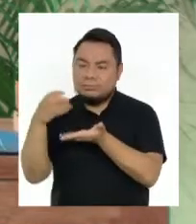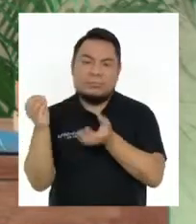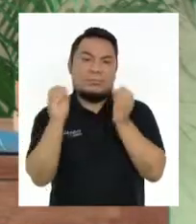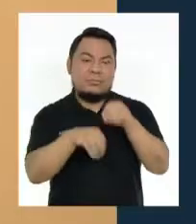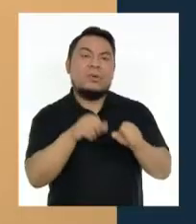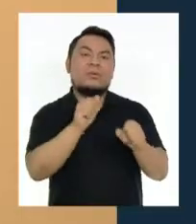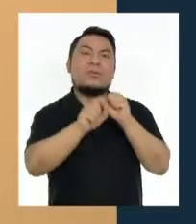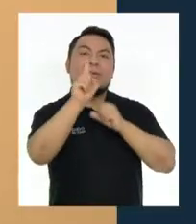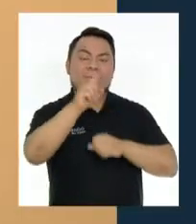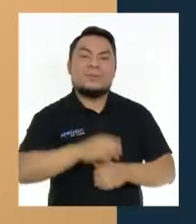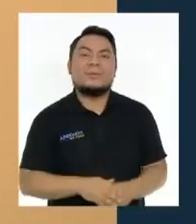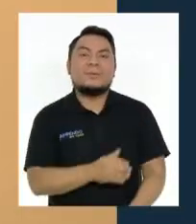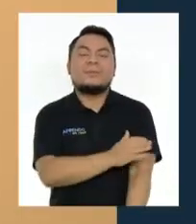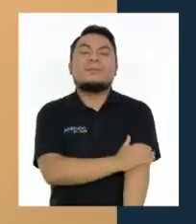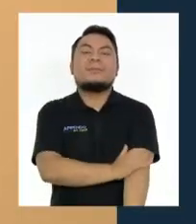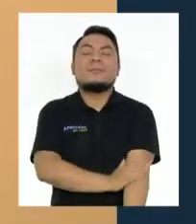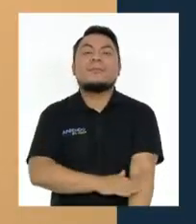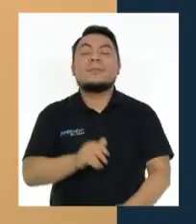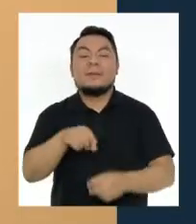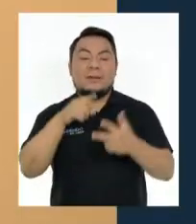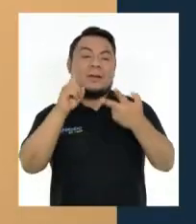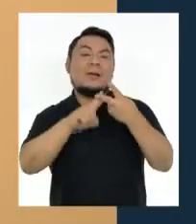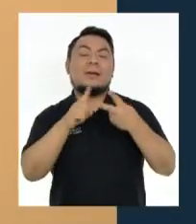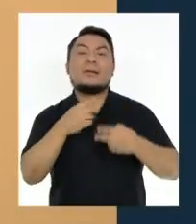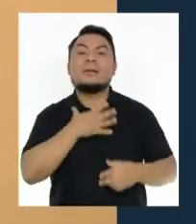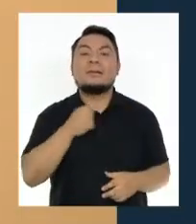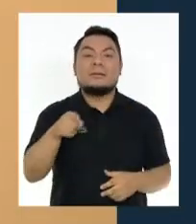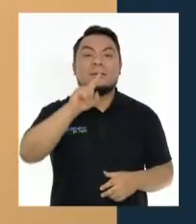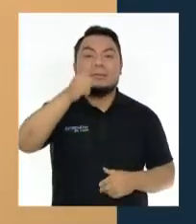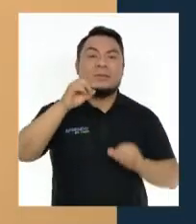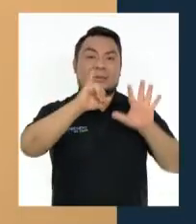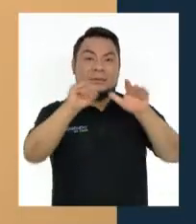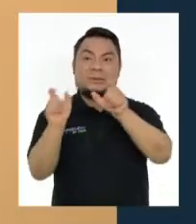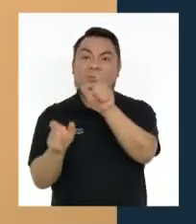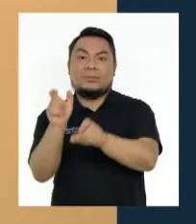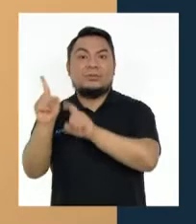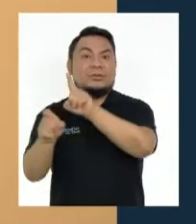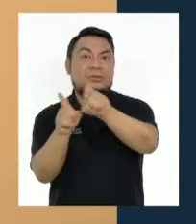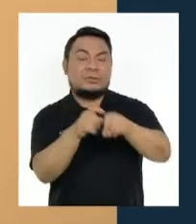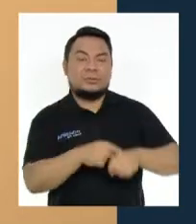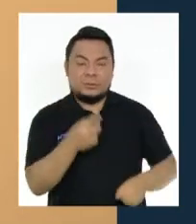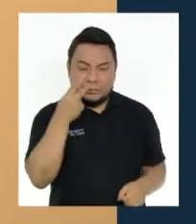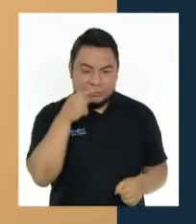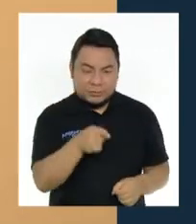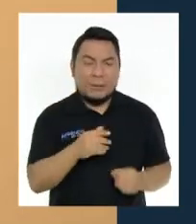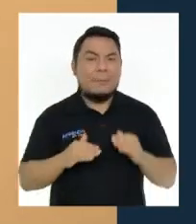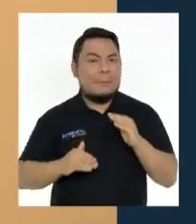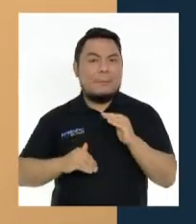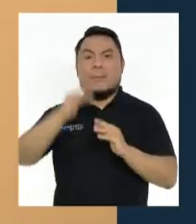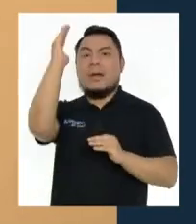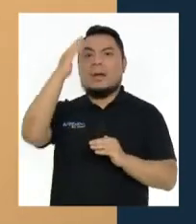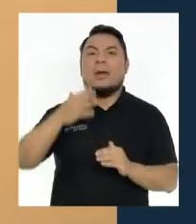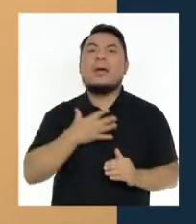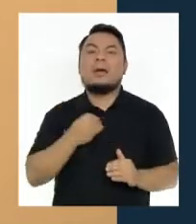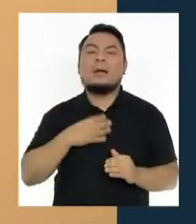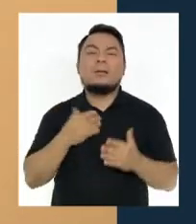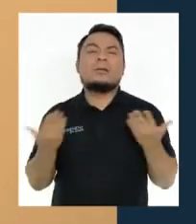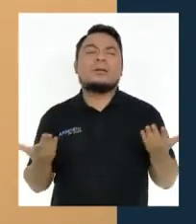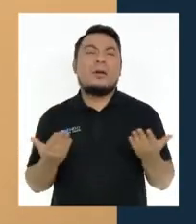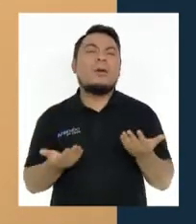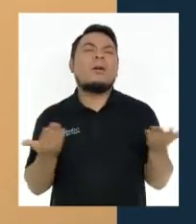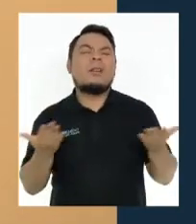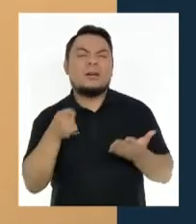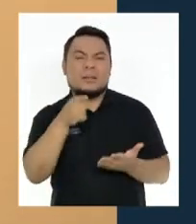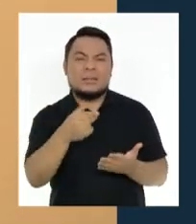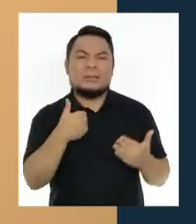1. Respecto de la edad de los 1.600 encuestados, notamos que la mayor cantidad de ellos corresponde a